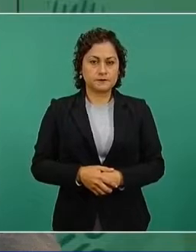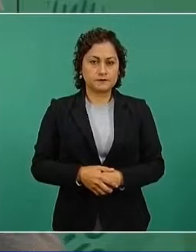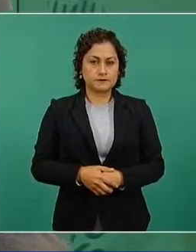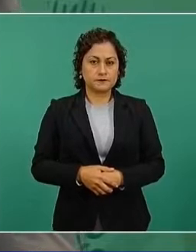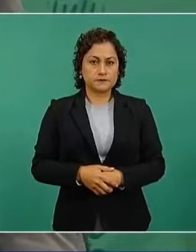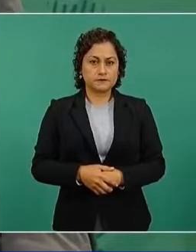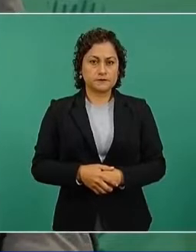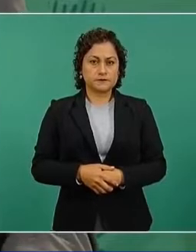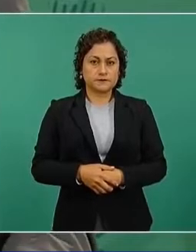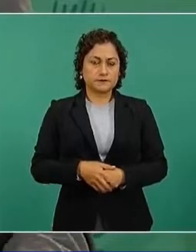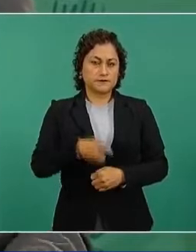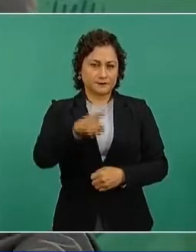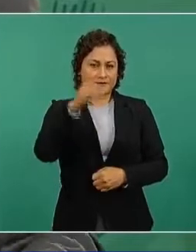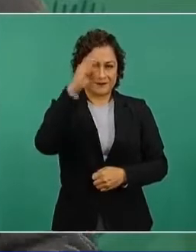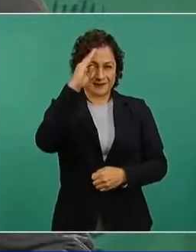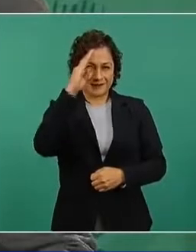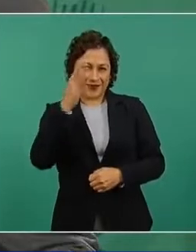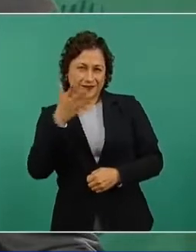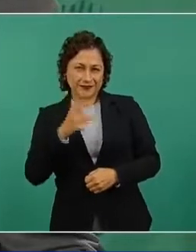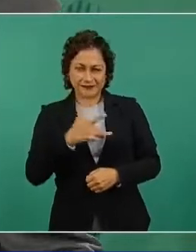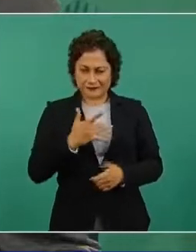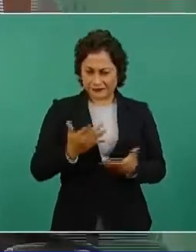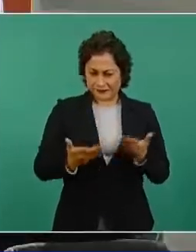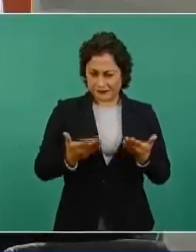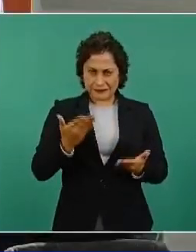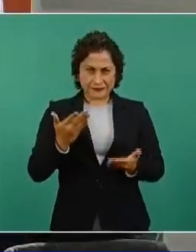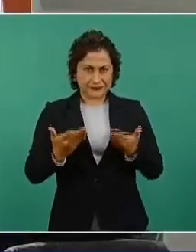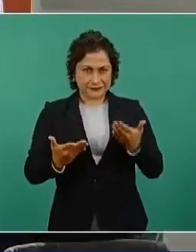Para ubicarnos, pues.